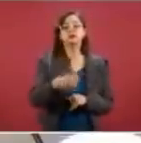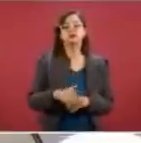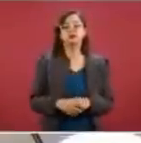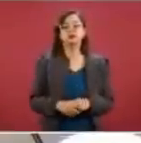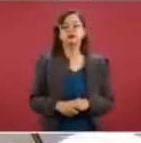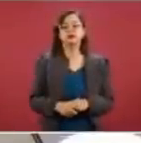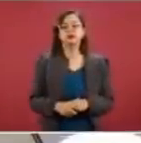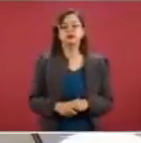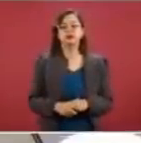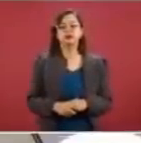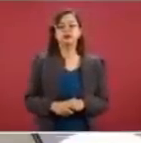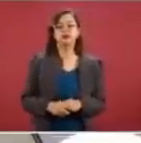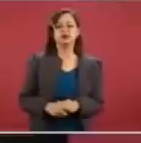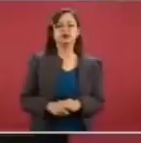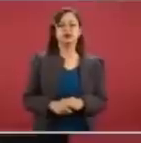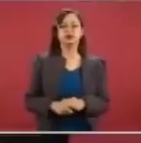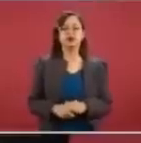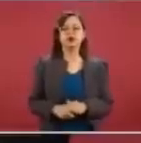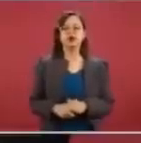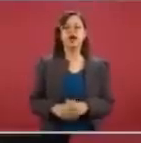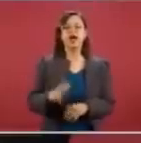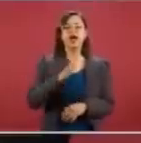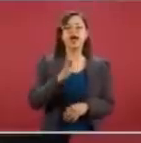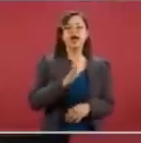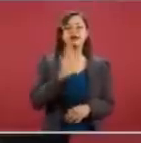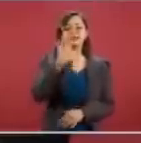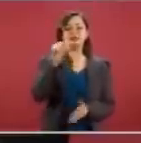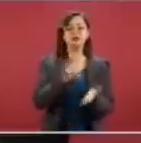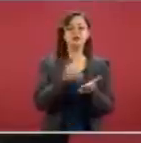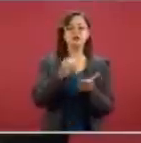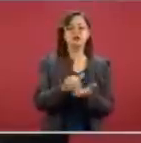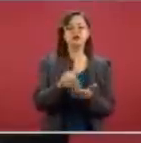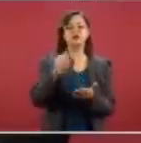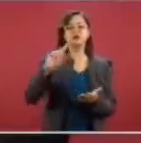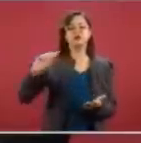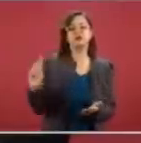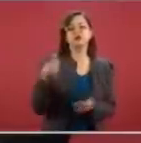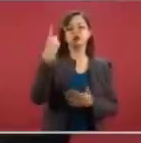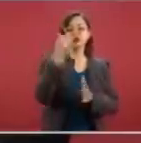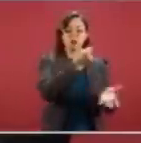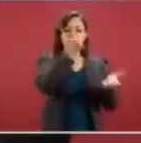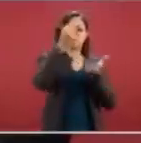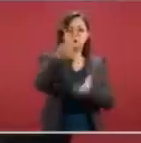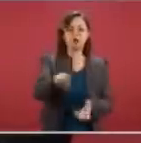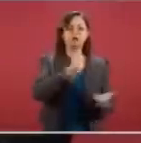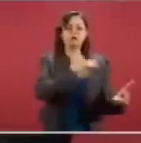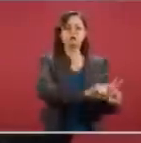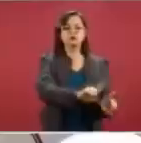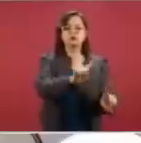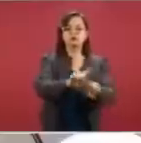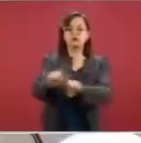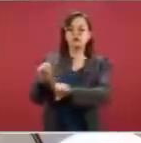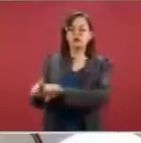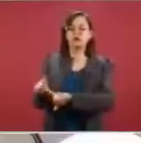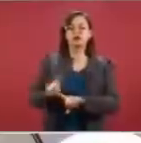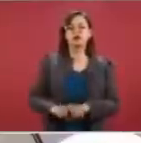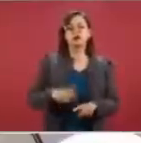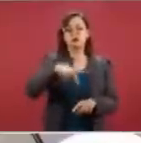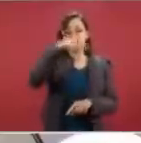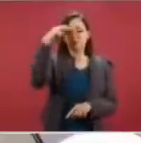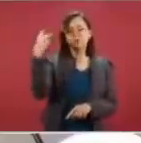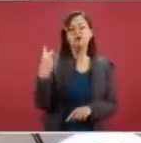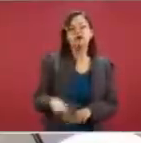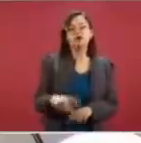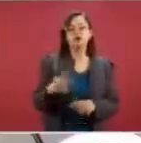habido casi 5 mil millones de dólares de inversión en diferentes fibras. Los empresarios mexicanos han